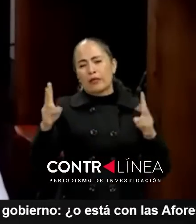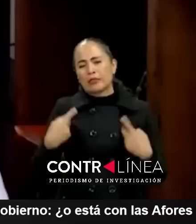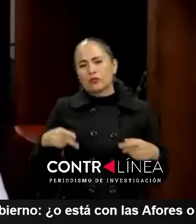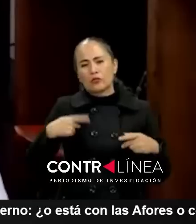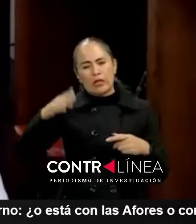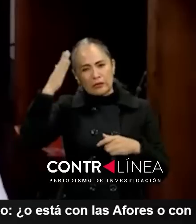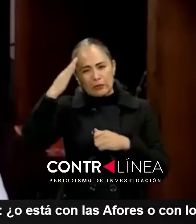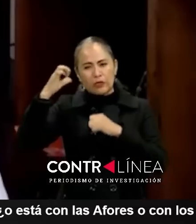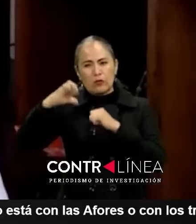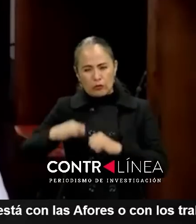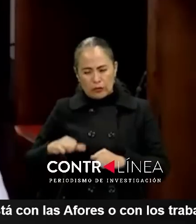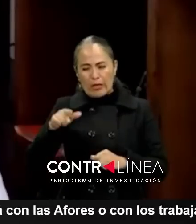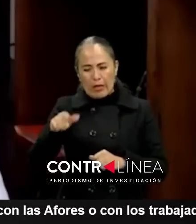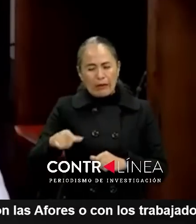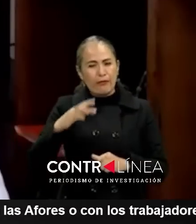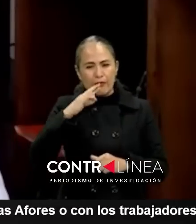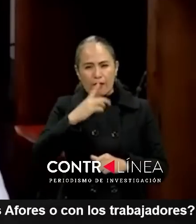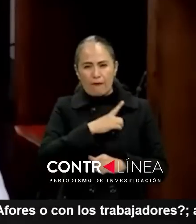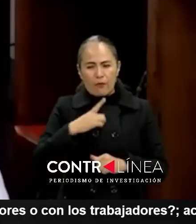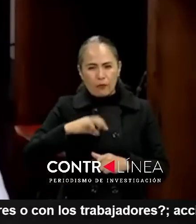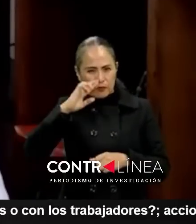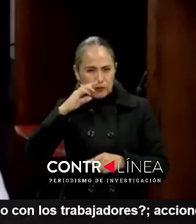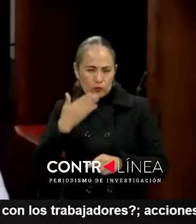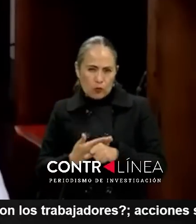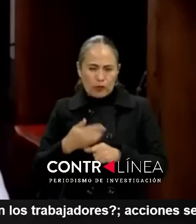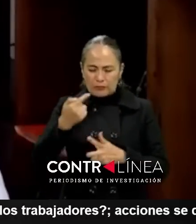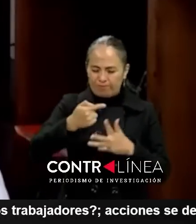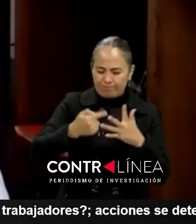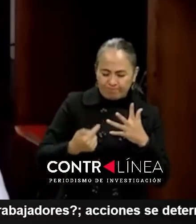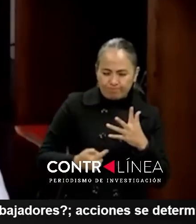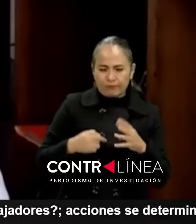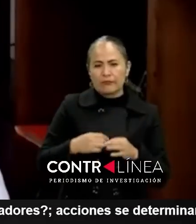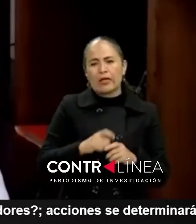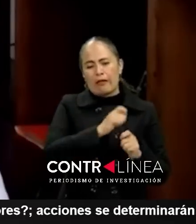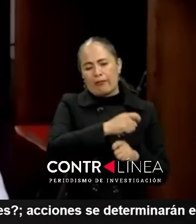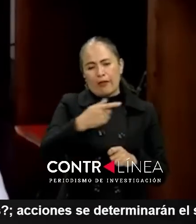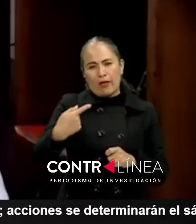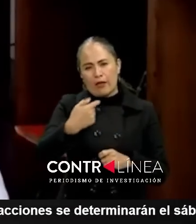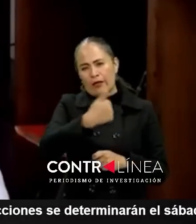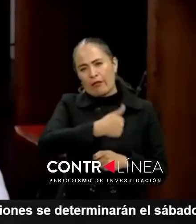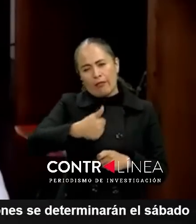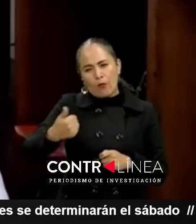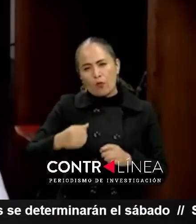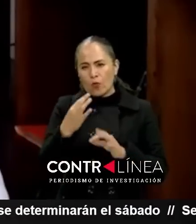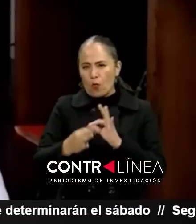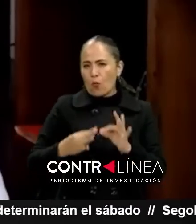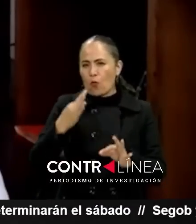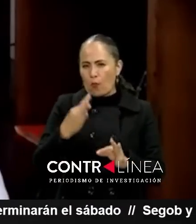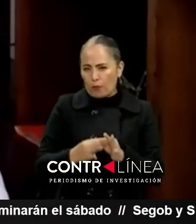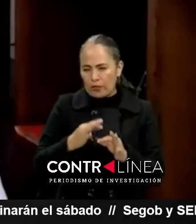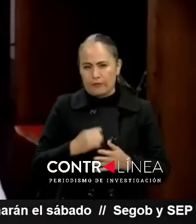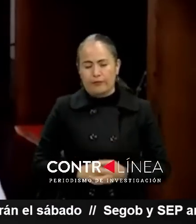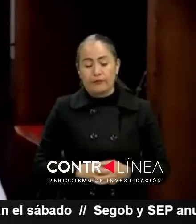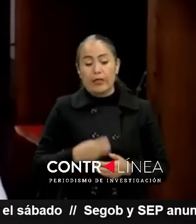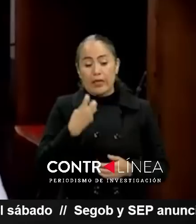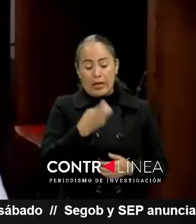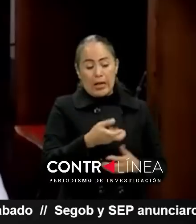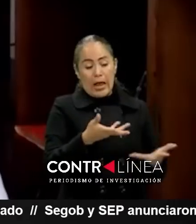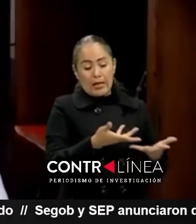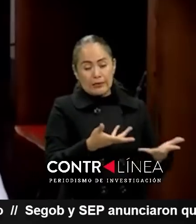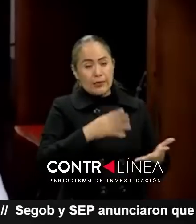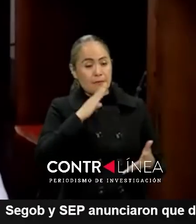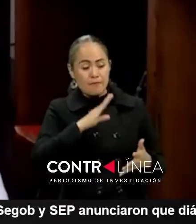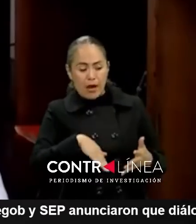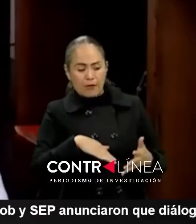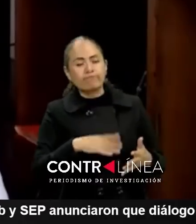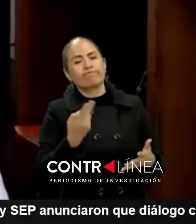obligación y responsabilidad de actuar en el marco de nuestras atribuciones y responsabilidades. Primero, para que estas conductas sean sancionadas y, en